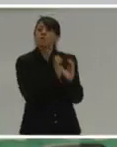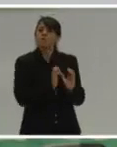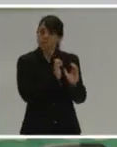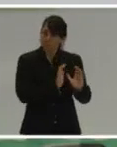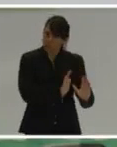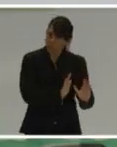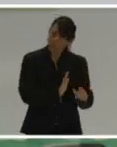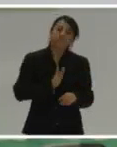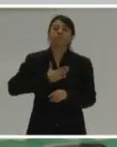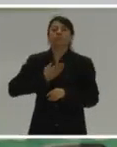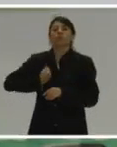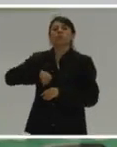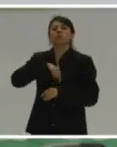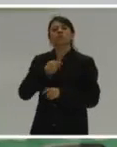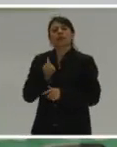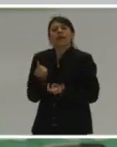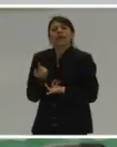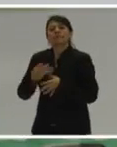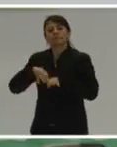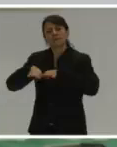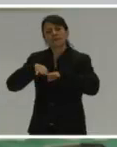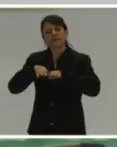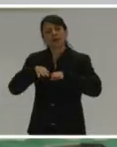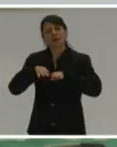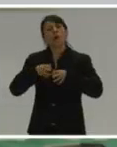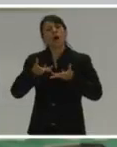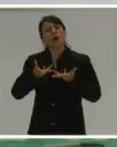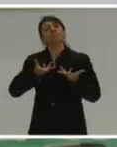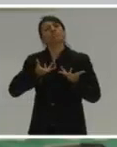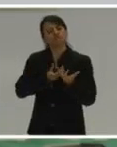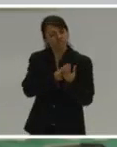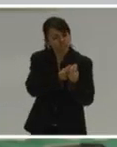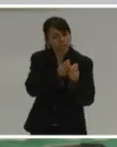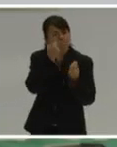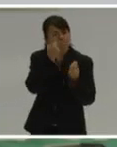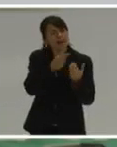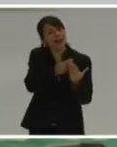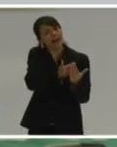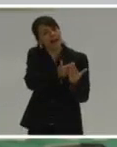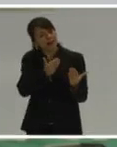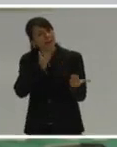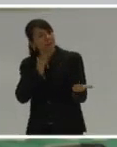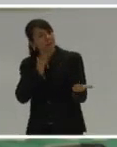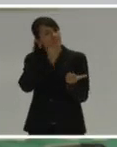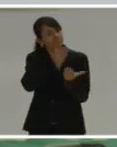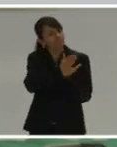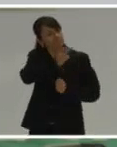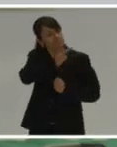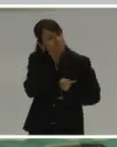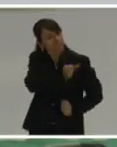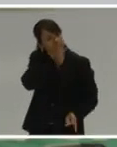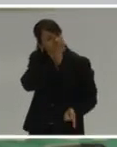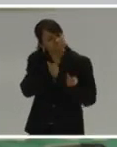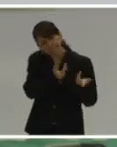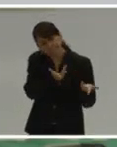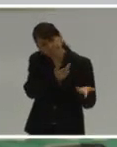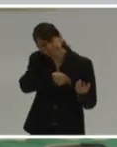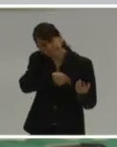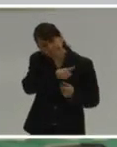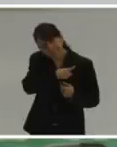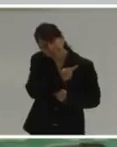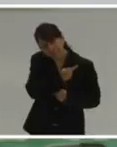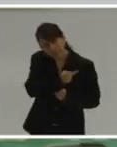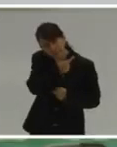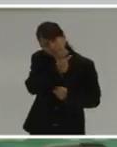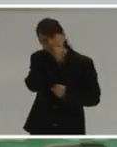hacemos el acompañamiento al tema de la consulta a través del servicio intercultural, que es el CIBDE dentro